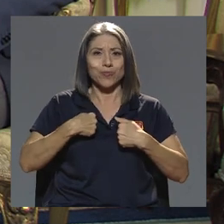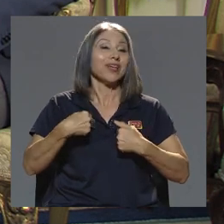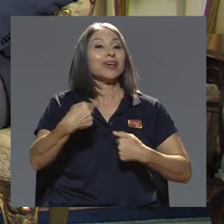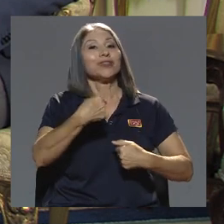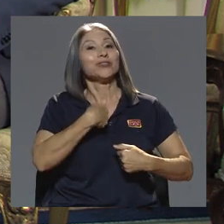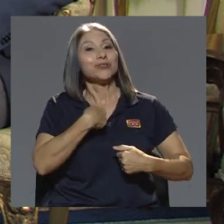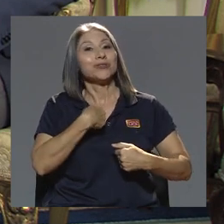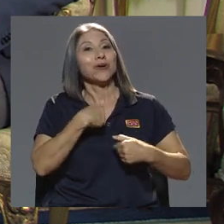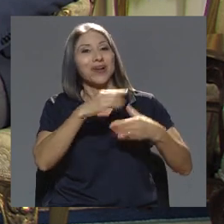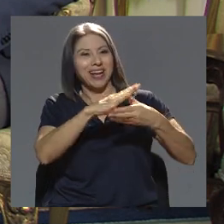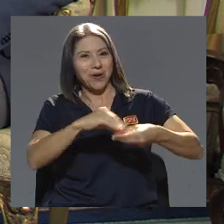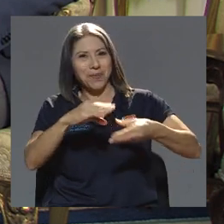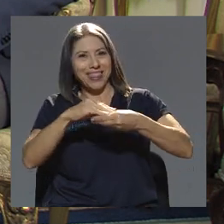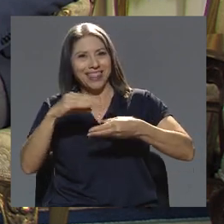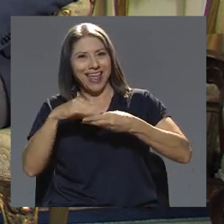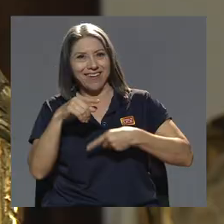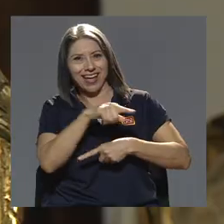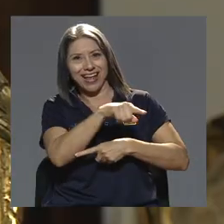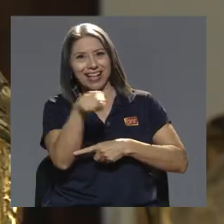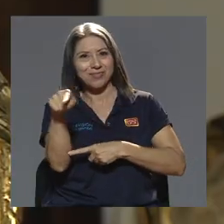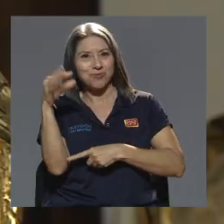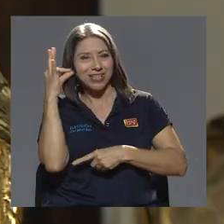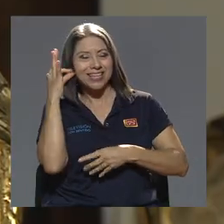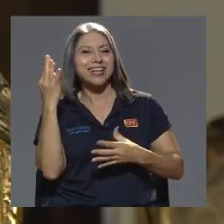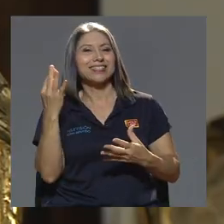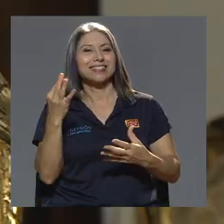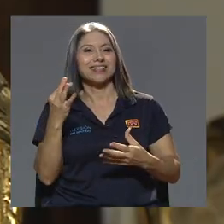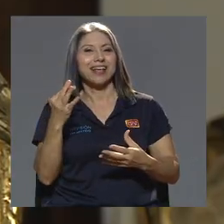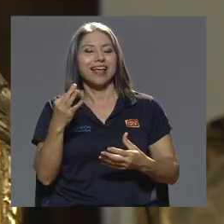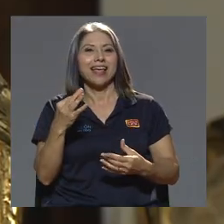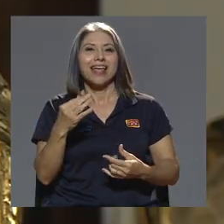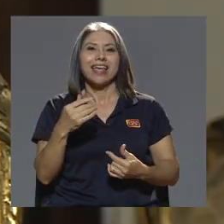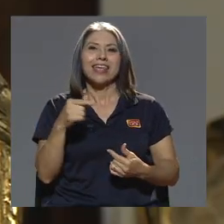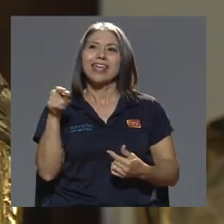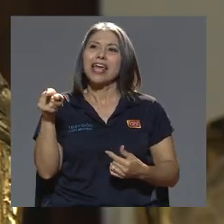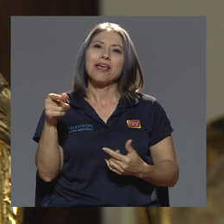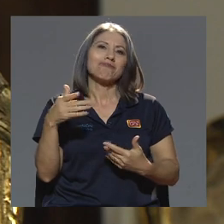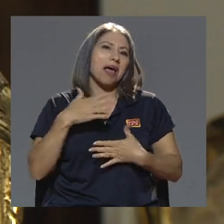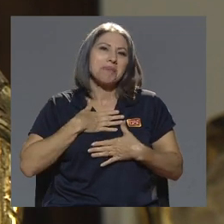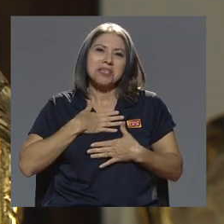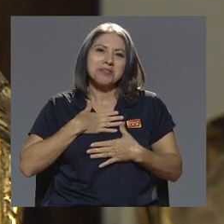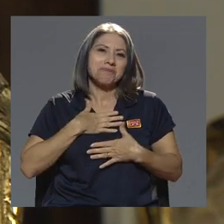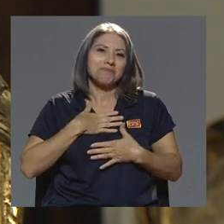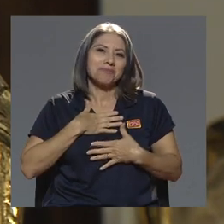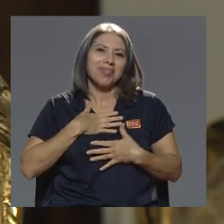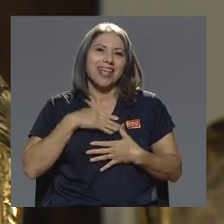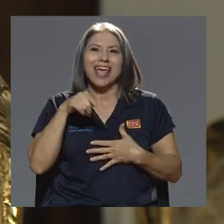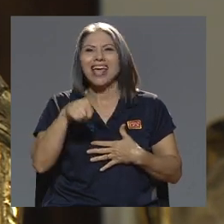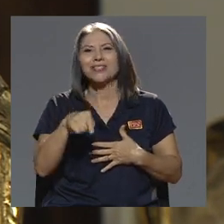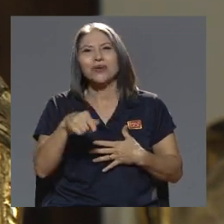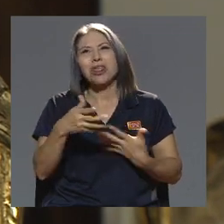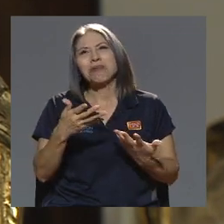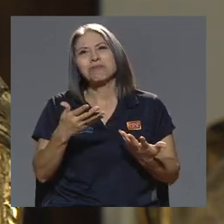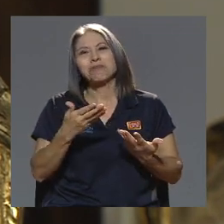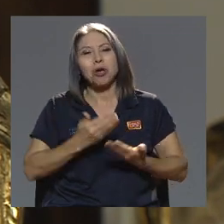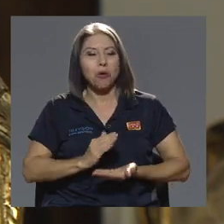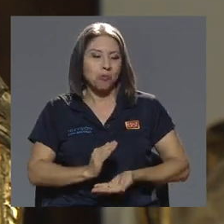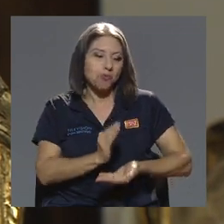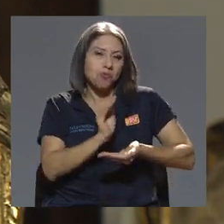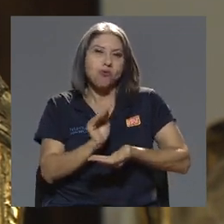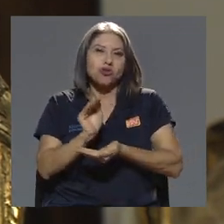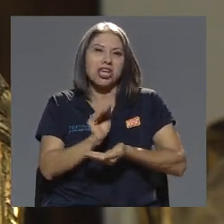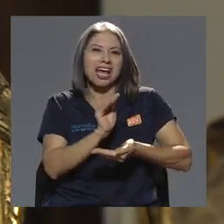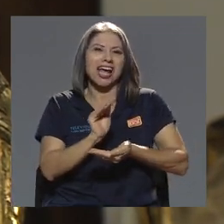comentaba hace un momento a las muchachas que a mí eso de las muñecas me daba mucha pereza.